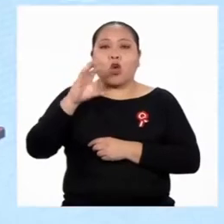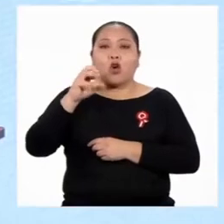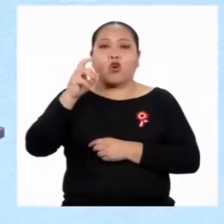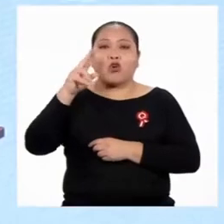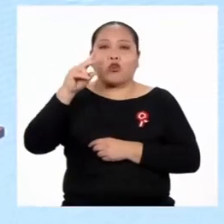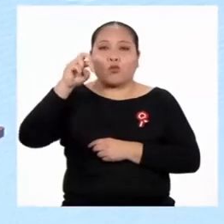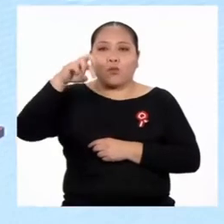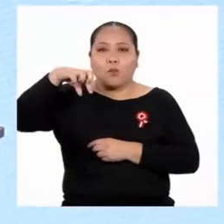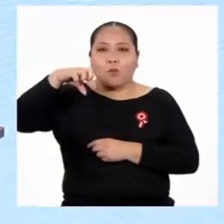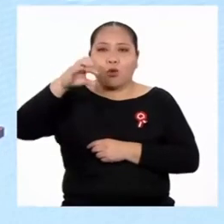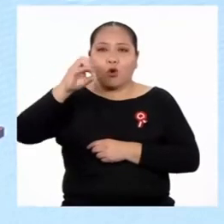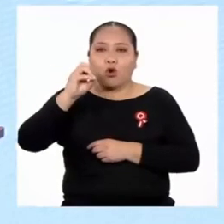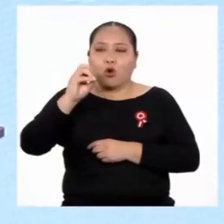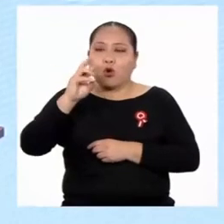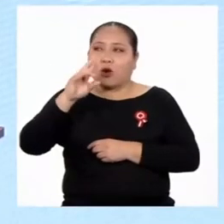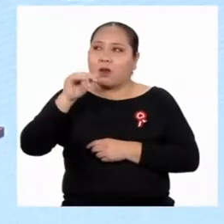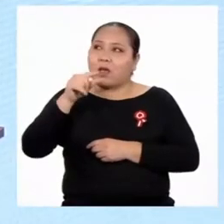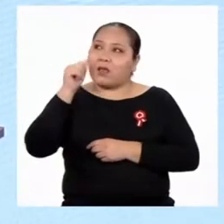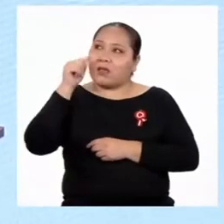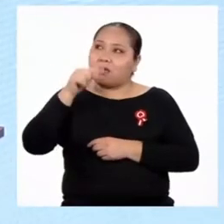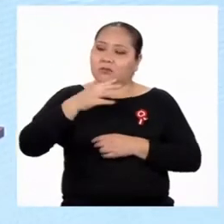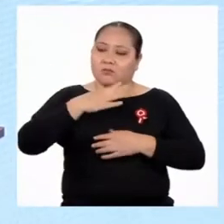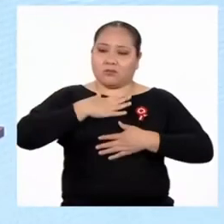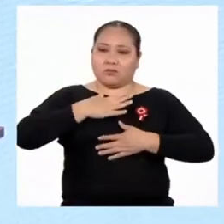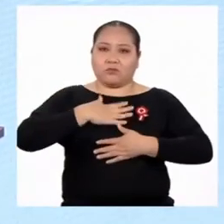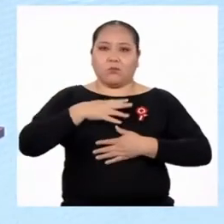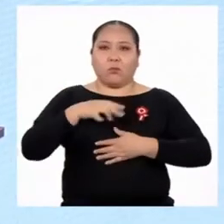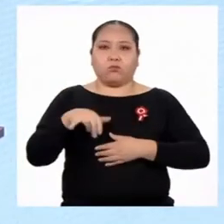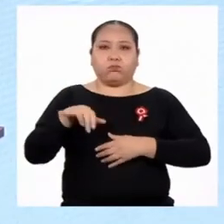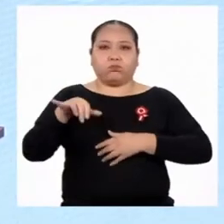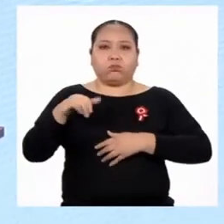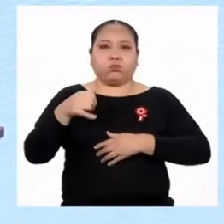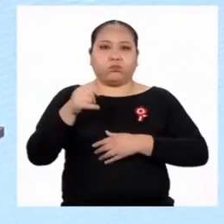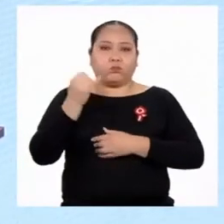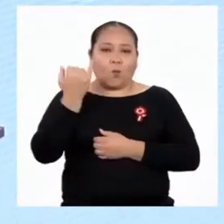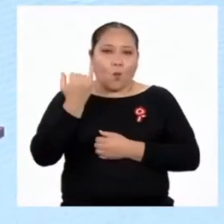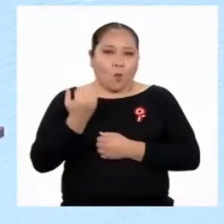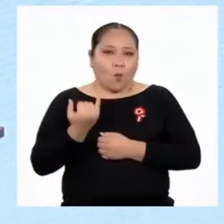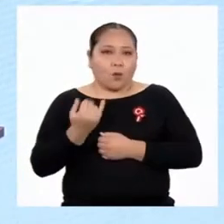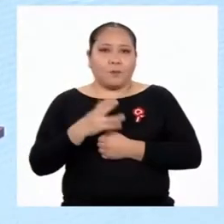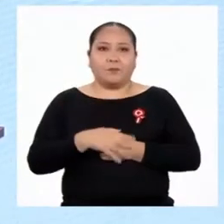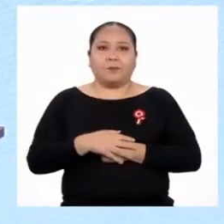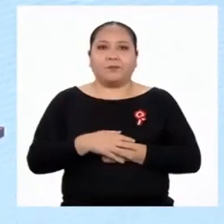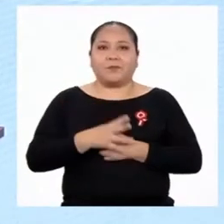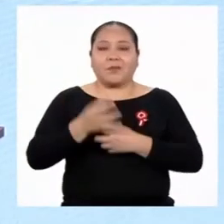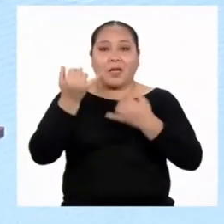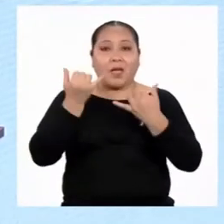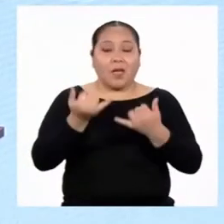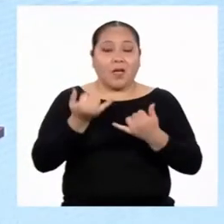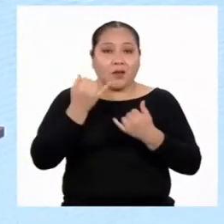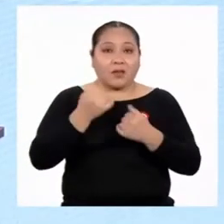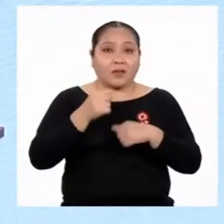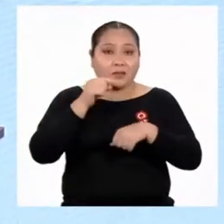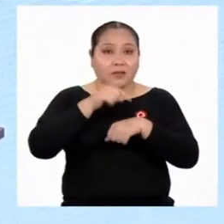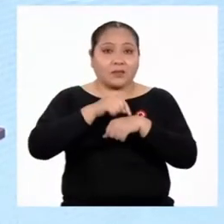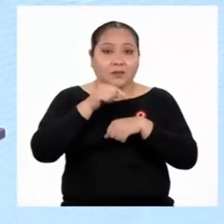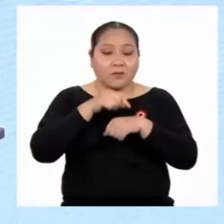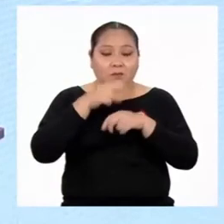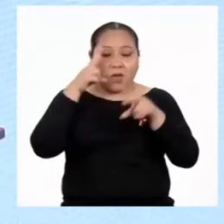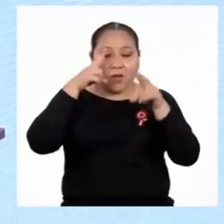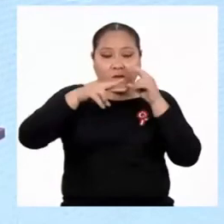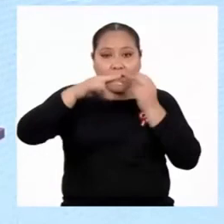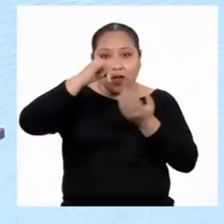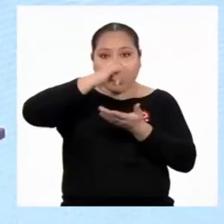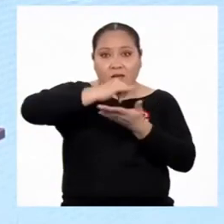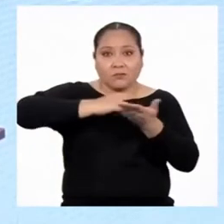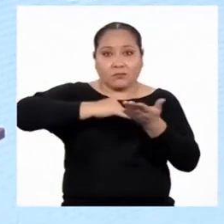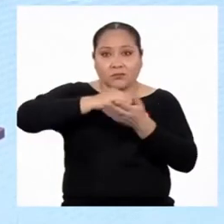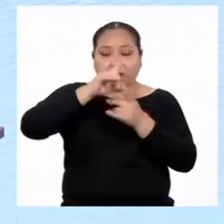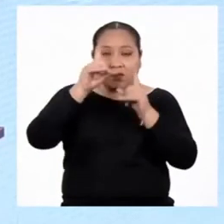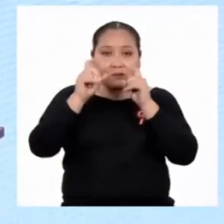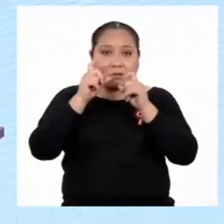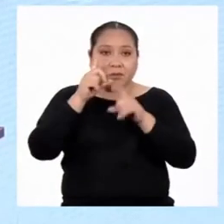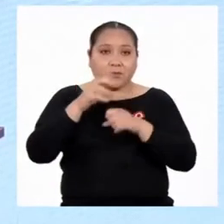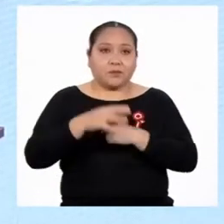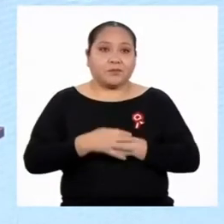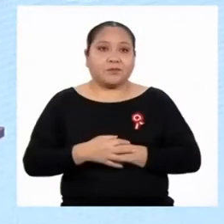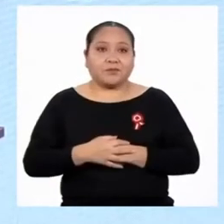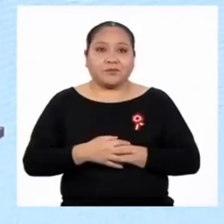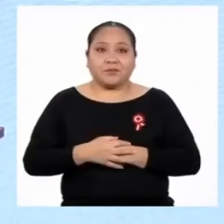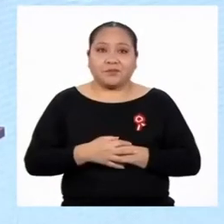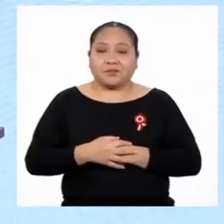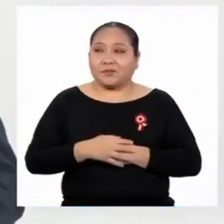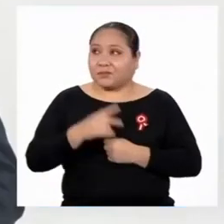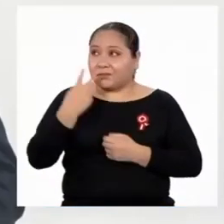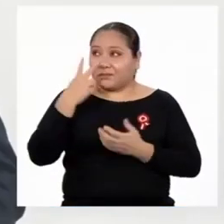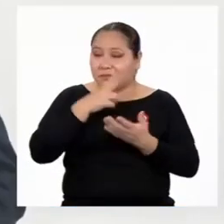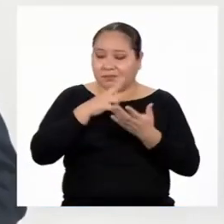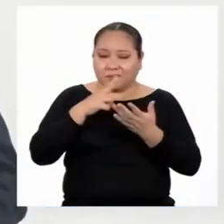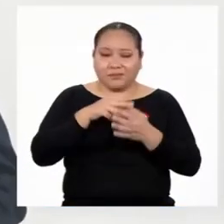sobrepeso. ¡Qué bacán lo que dice, profesora! Ahora ha llegado el momento de revisar las preguntas que tenemos. ¿Qué le parece